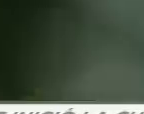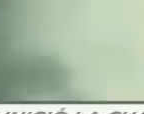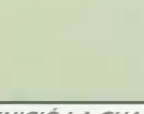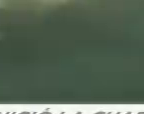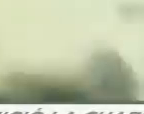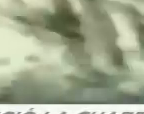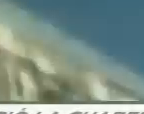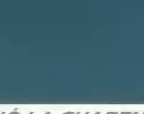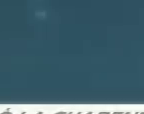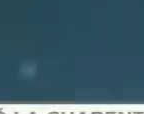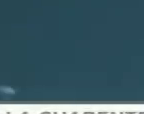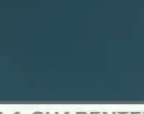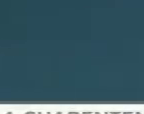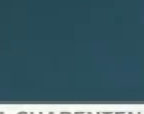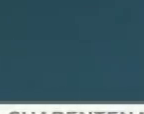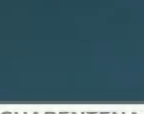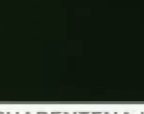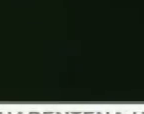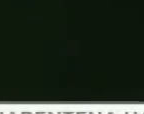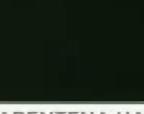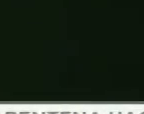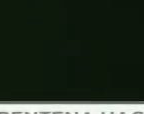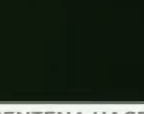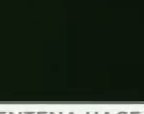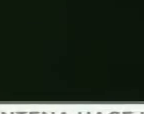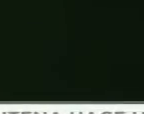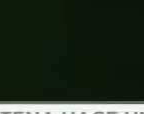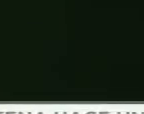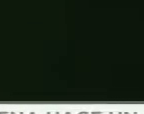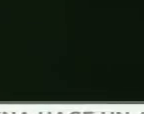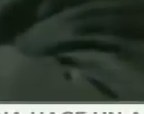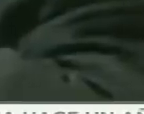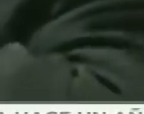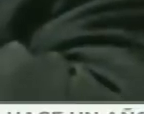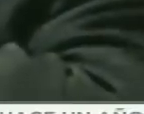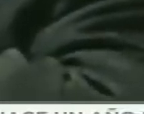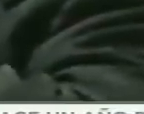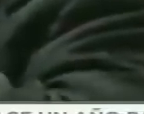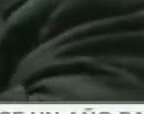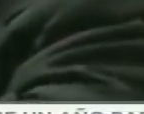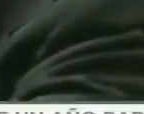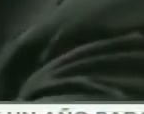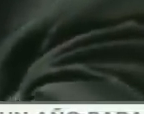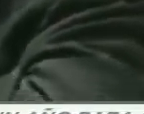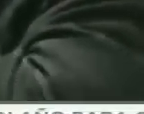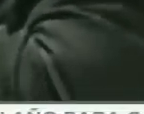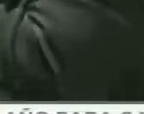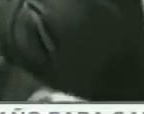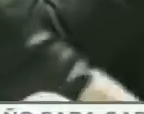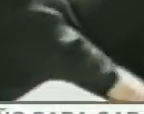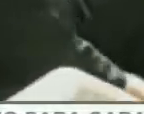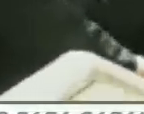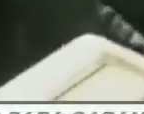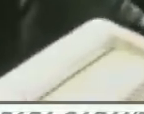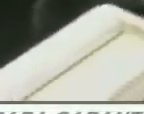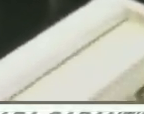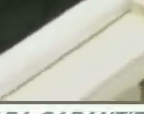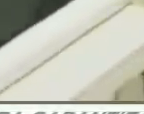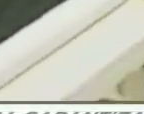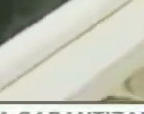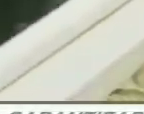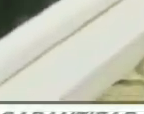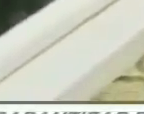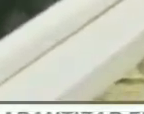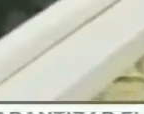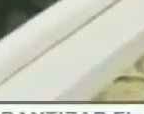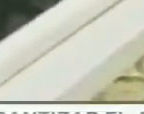Durante el resto del día, se vivió una tensa calma dentro del palacio. Los golpistas confabulaban la renuncia del